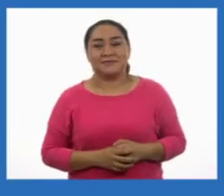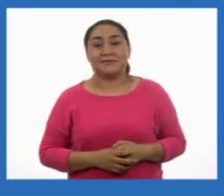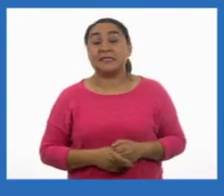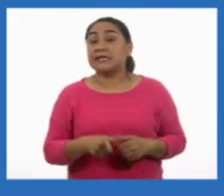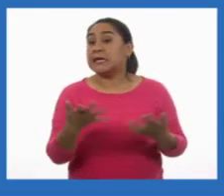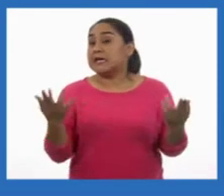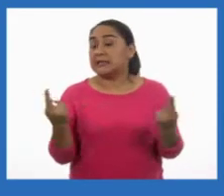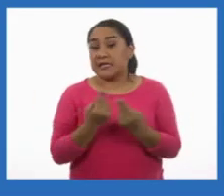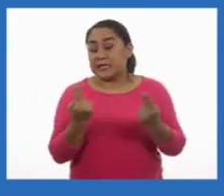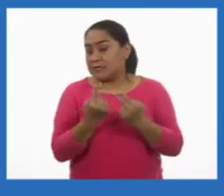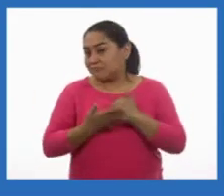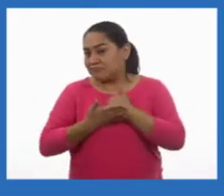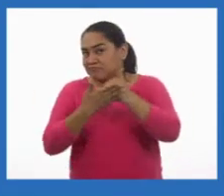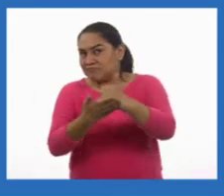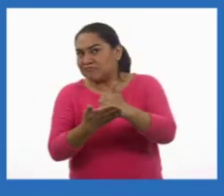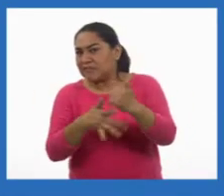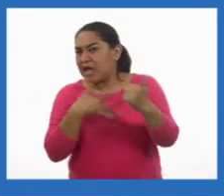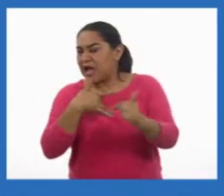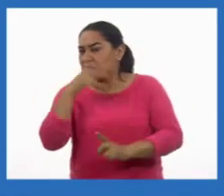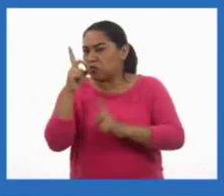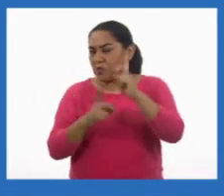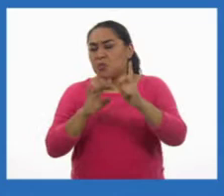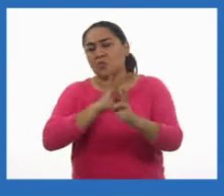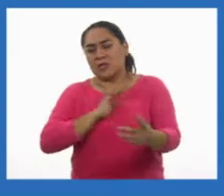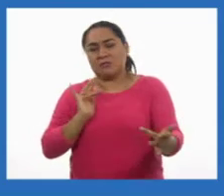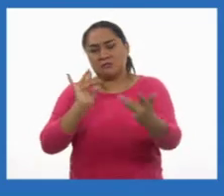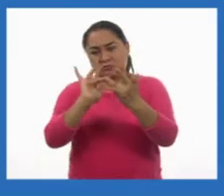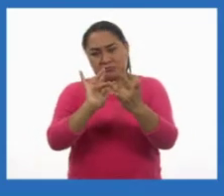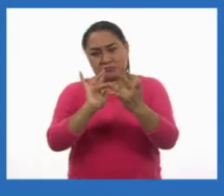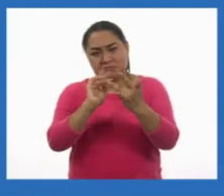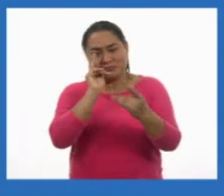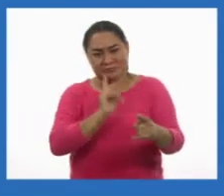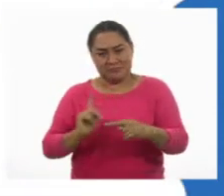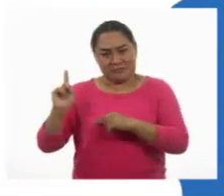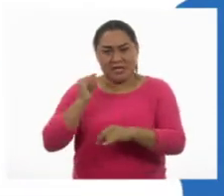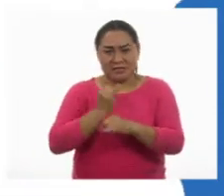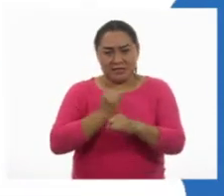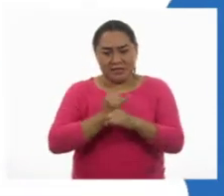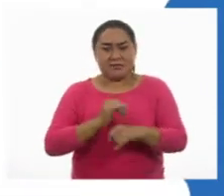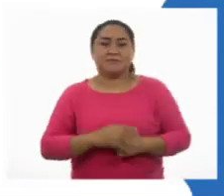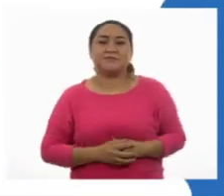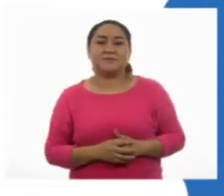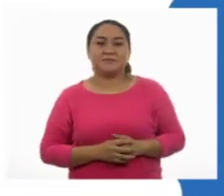Si necesitas ayuda para resolver tus dudas, contáctanos.